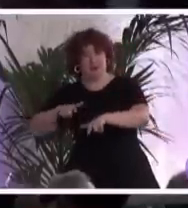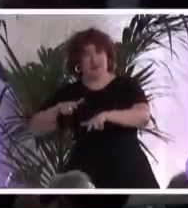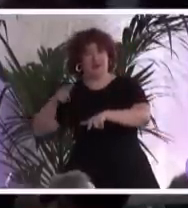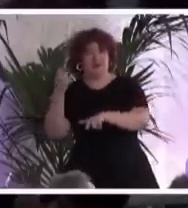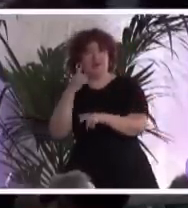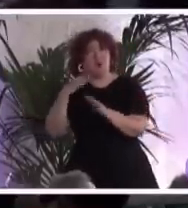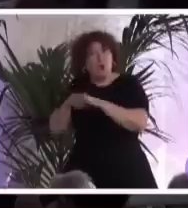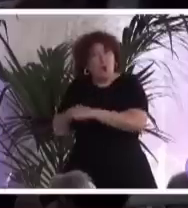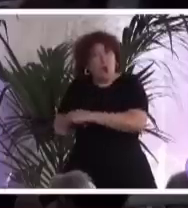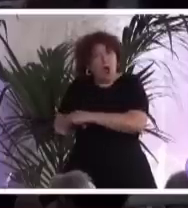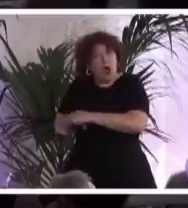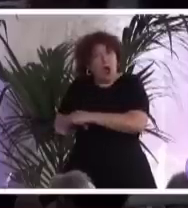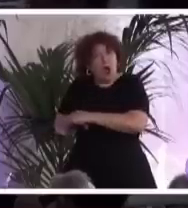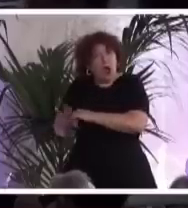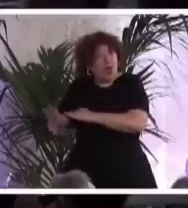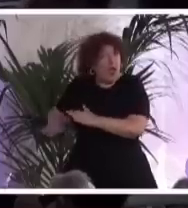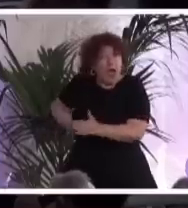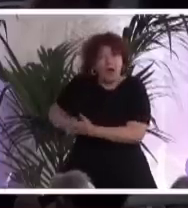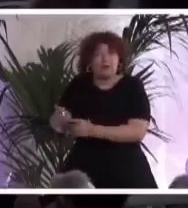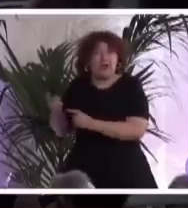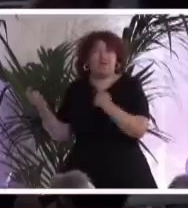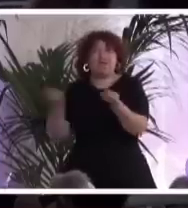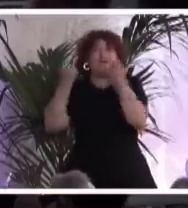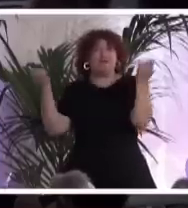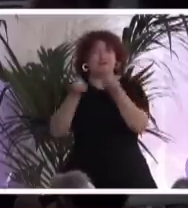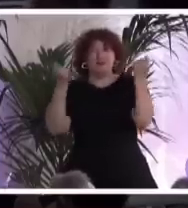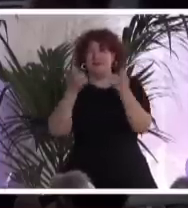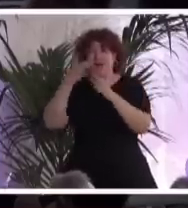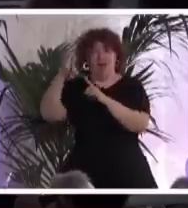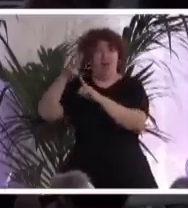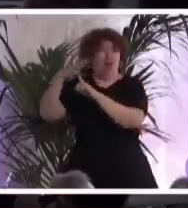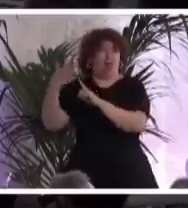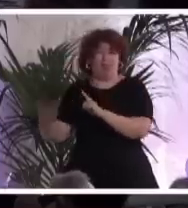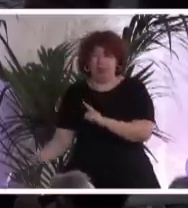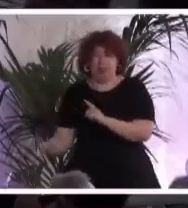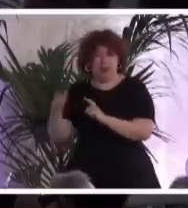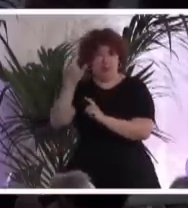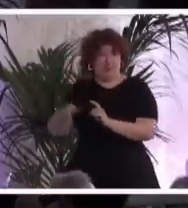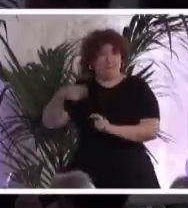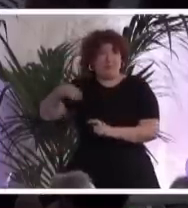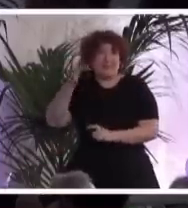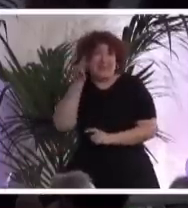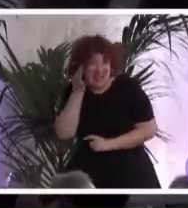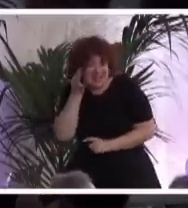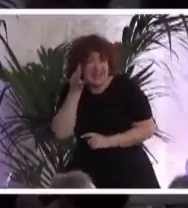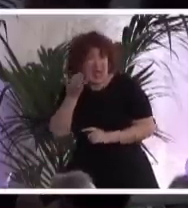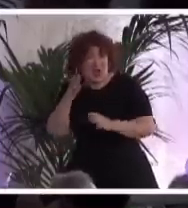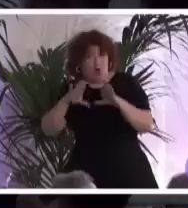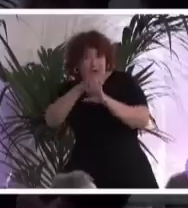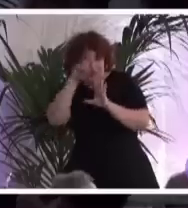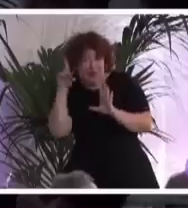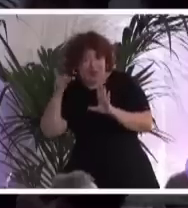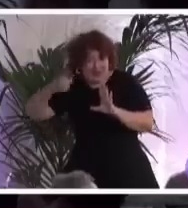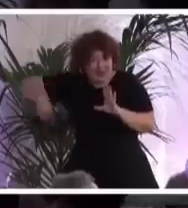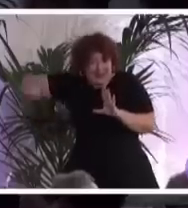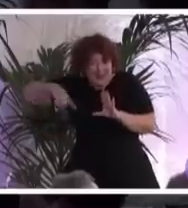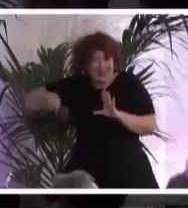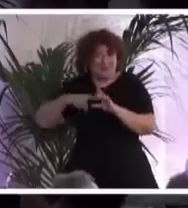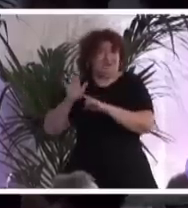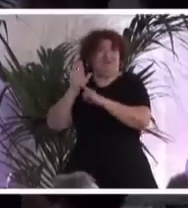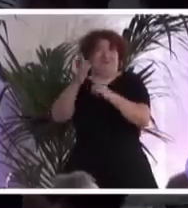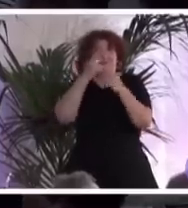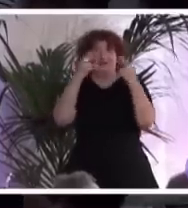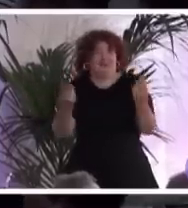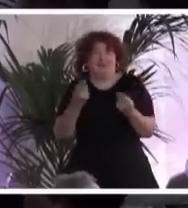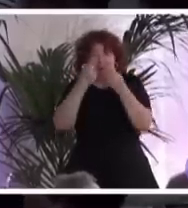de pisotear y de humillar en público a su propia presidenta de la comunidad de Madrid unos tipos que son capaces